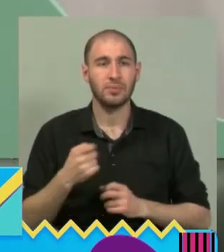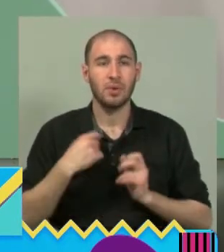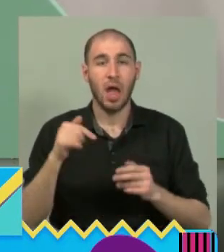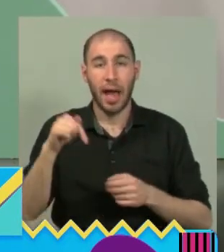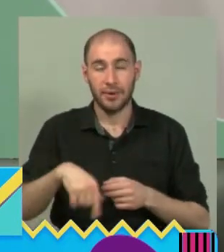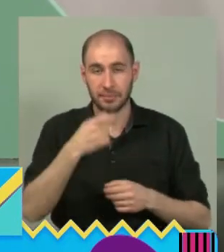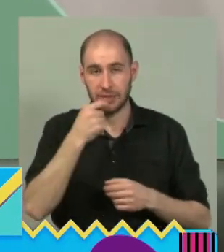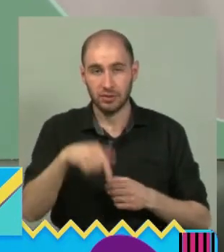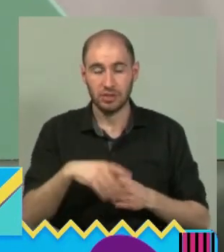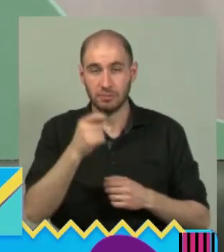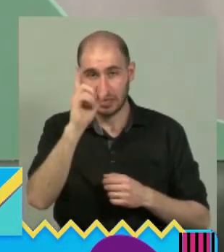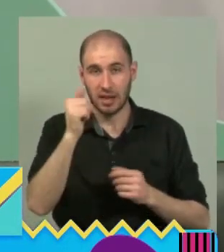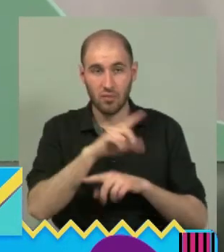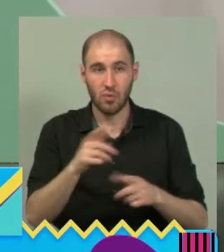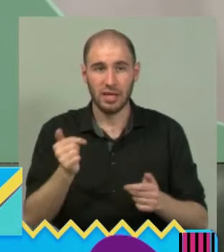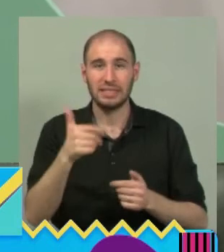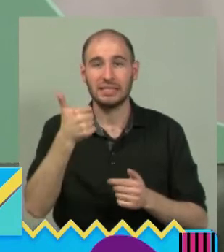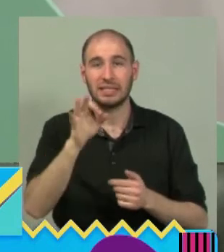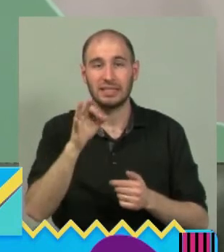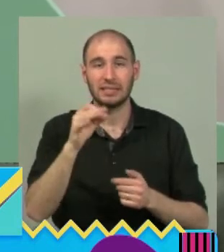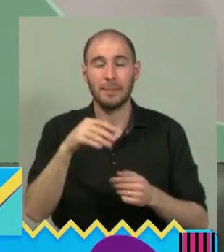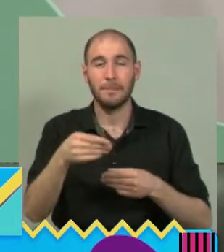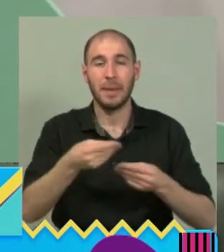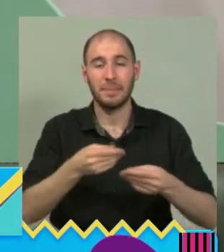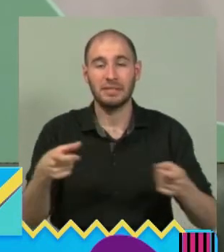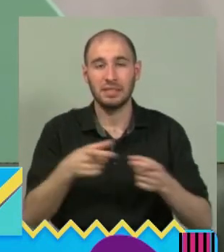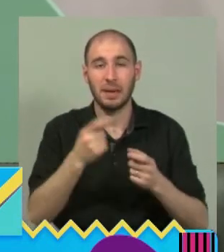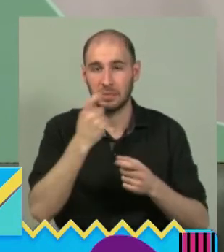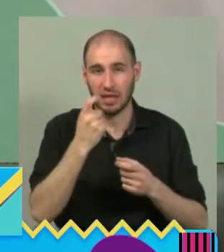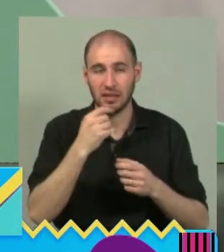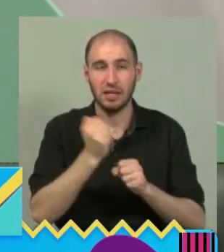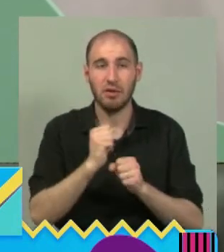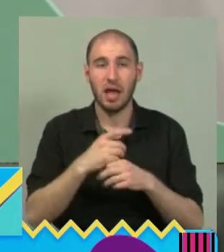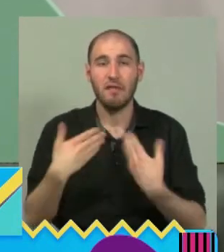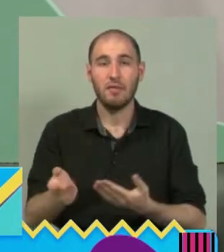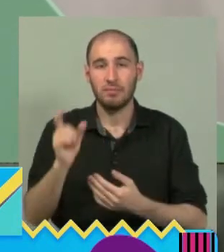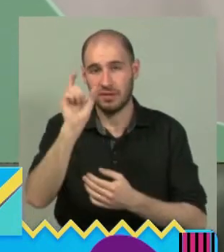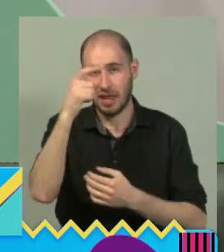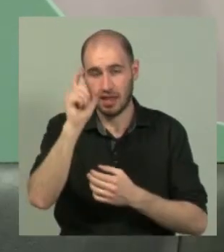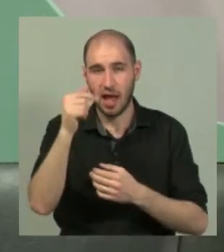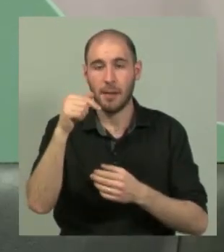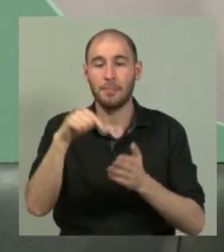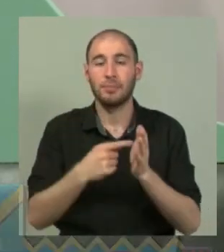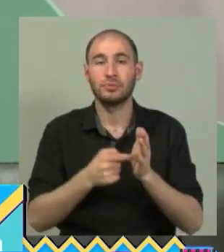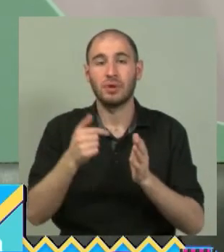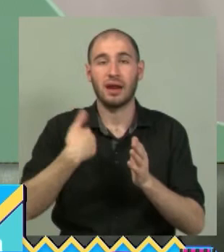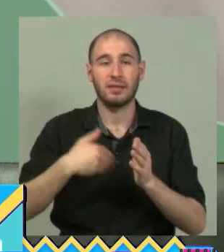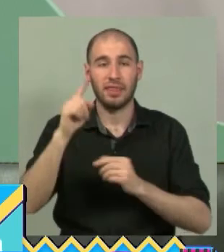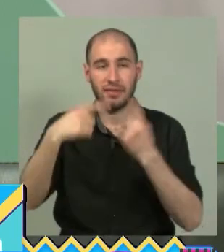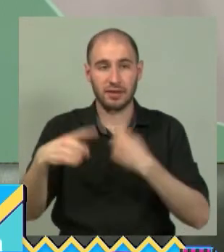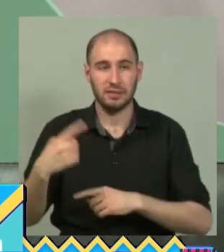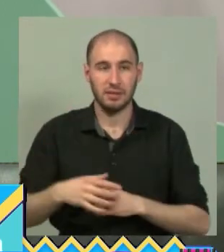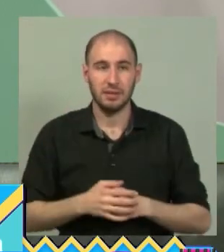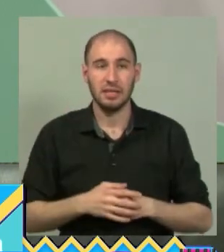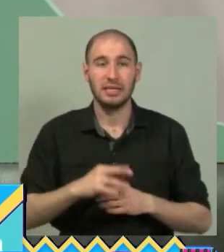hoy Mendoza, sin tener minería, tiene 60 pymes metalúrgicas trabajando para la minería en distintos puntos del país.